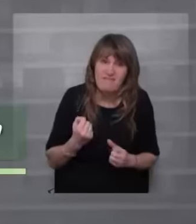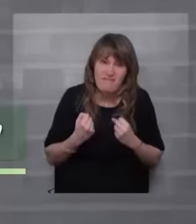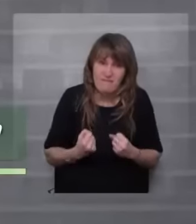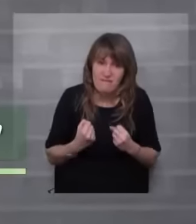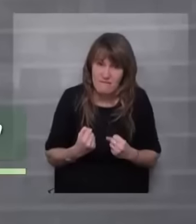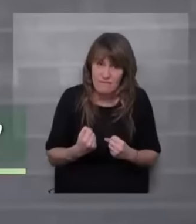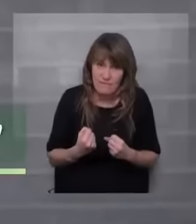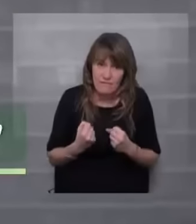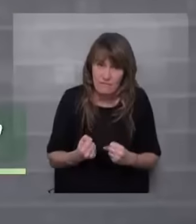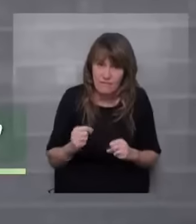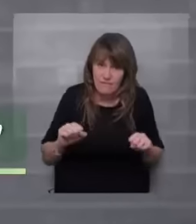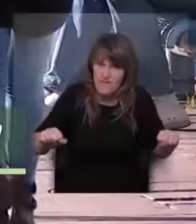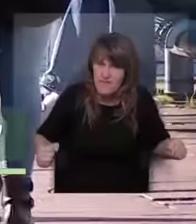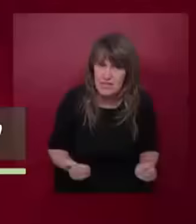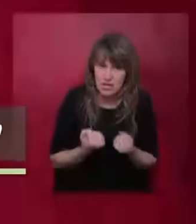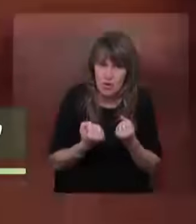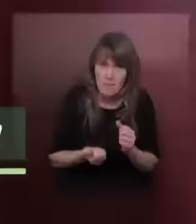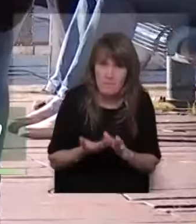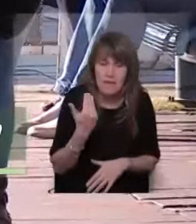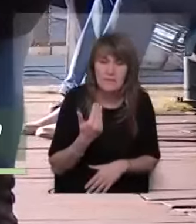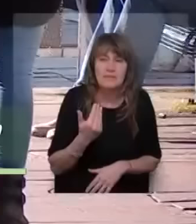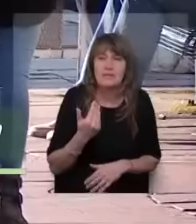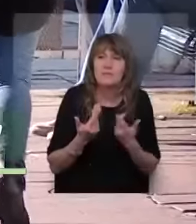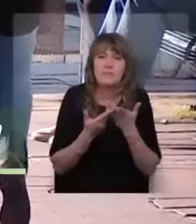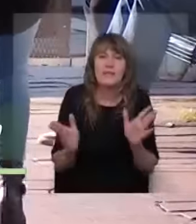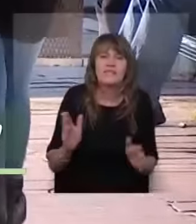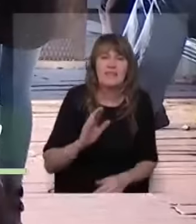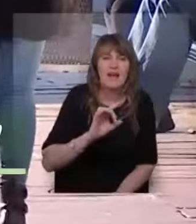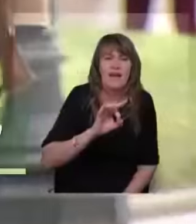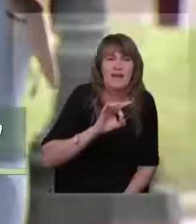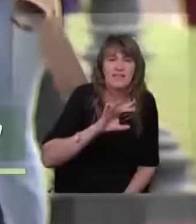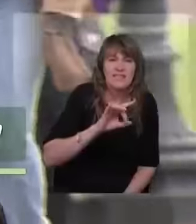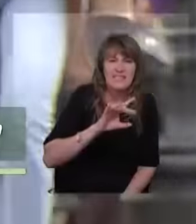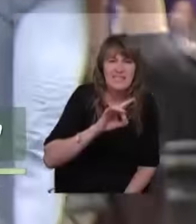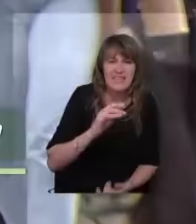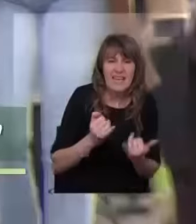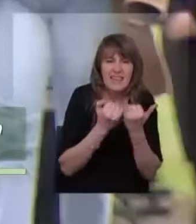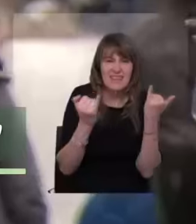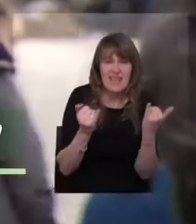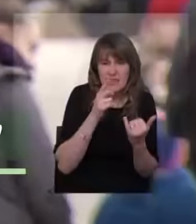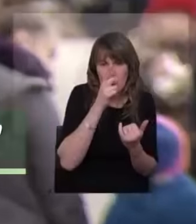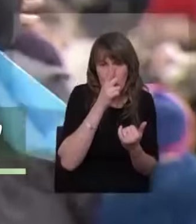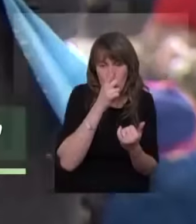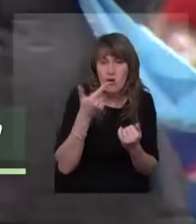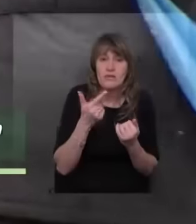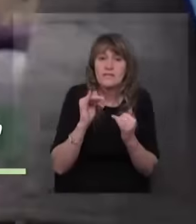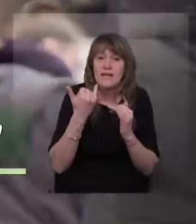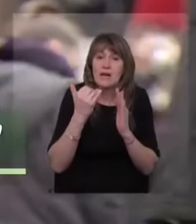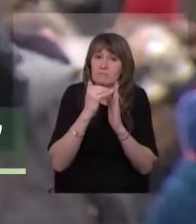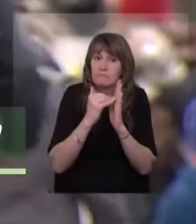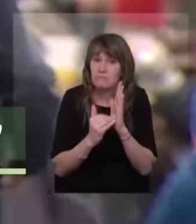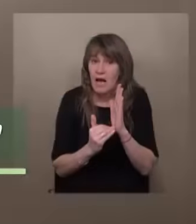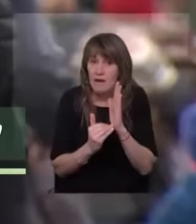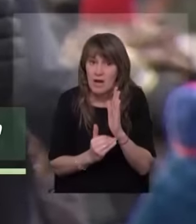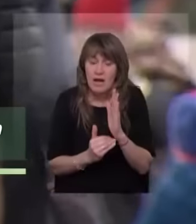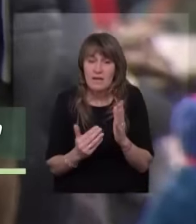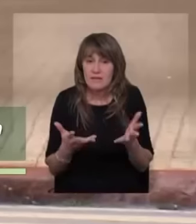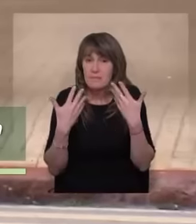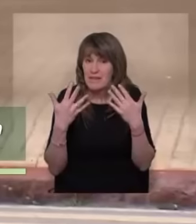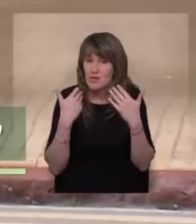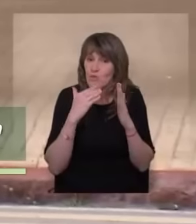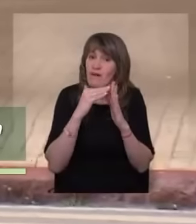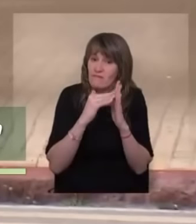eh En lo que es la primera quincena de Julio porque hoy empezó a descender la temperatura ya estaba baja pero hoy empezó a descender la temperatura y